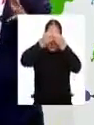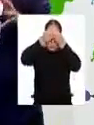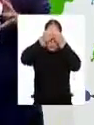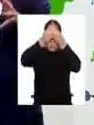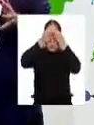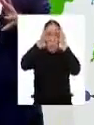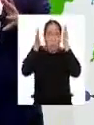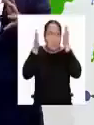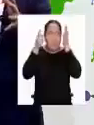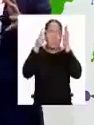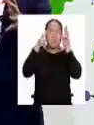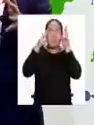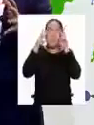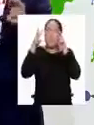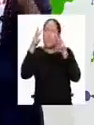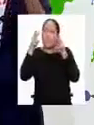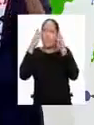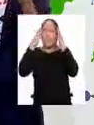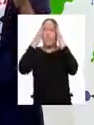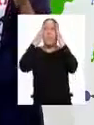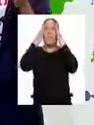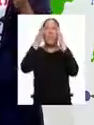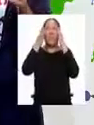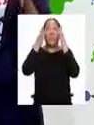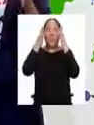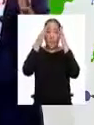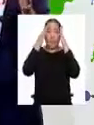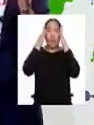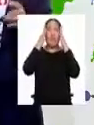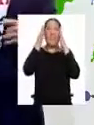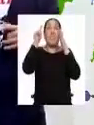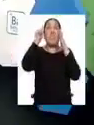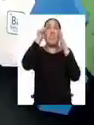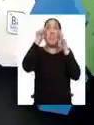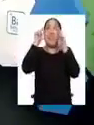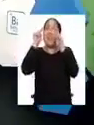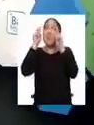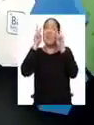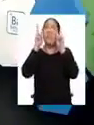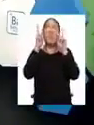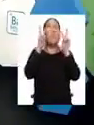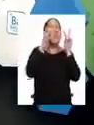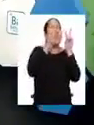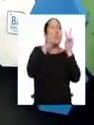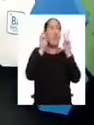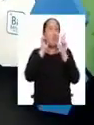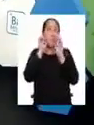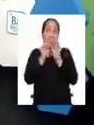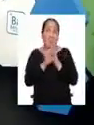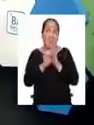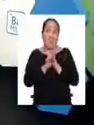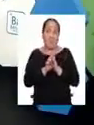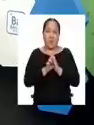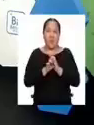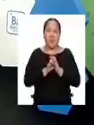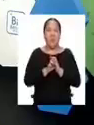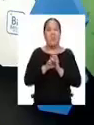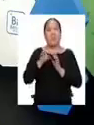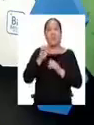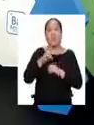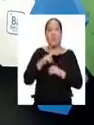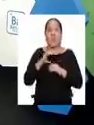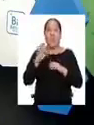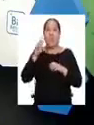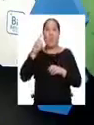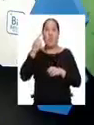esa realidad alterna hace que enfoquemos nuestra concentración hacia ella. Así, por ejemplo, si un zombie te ataca,